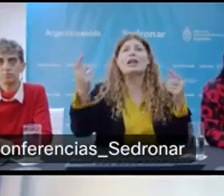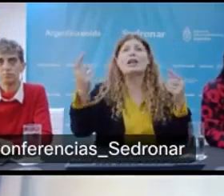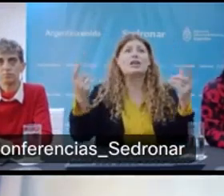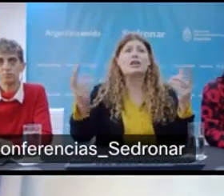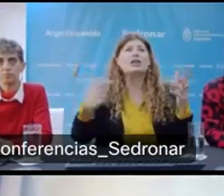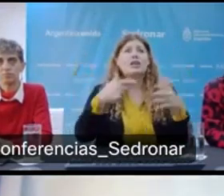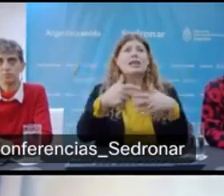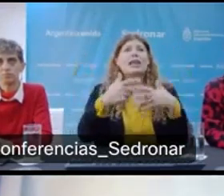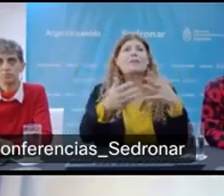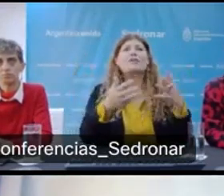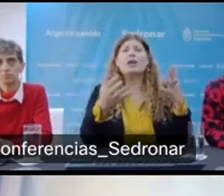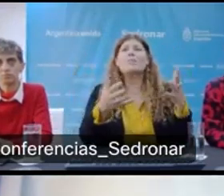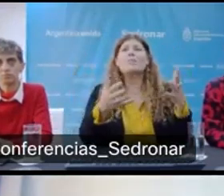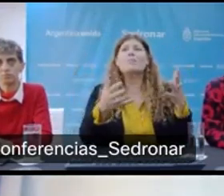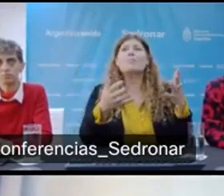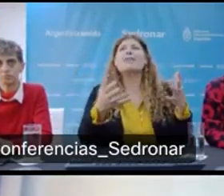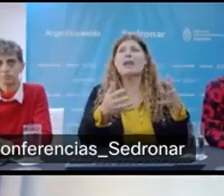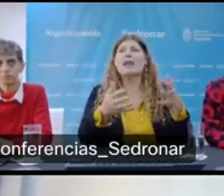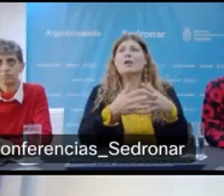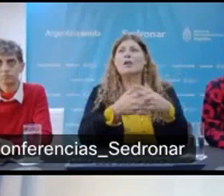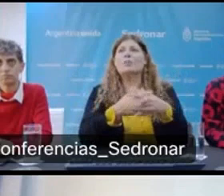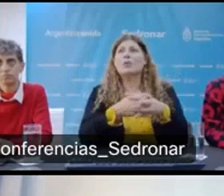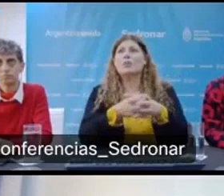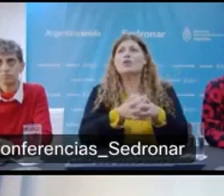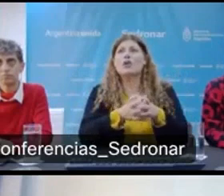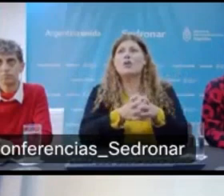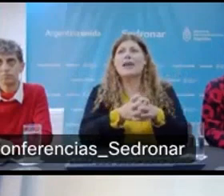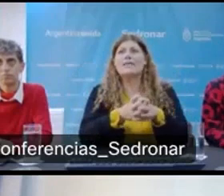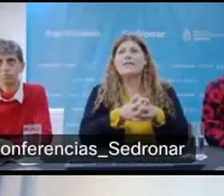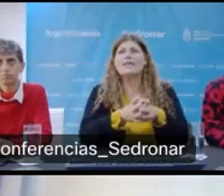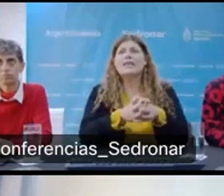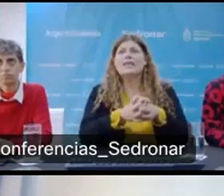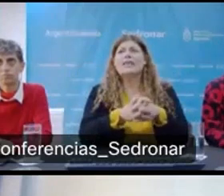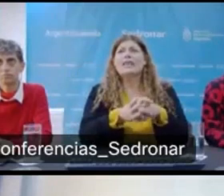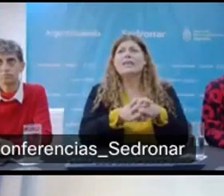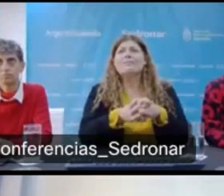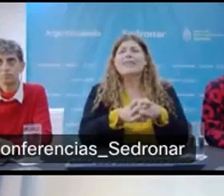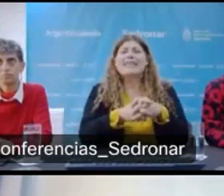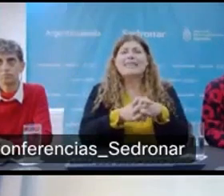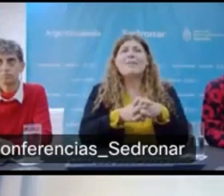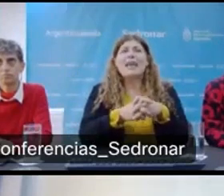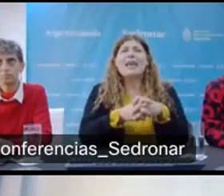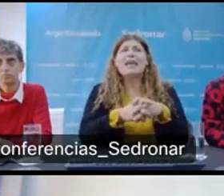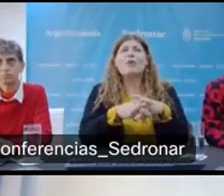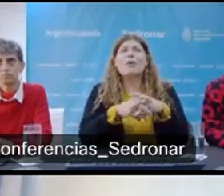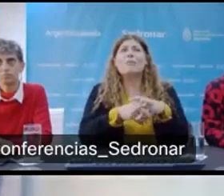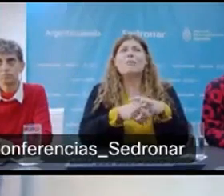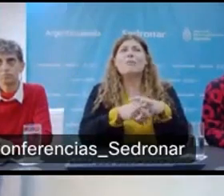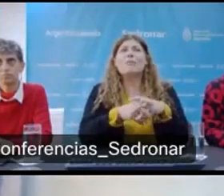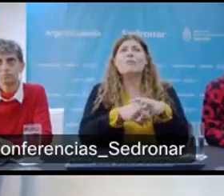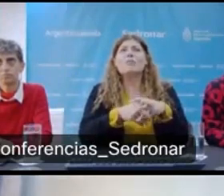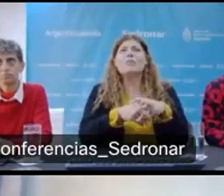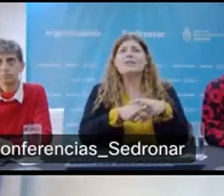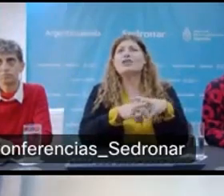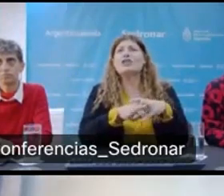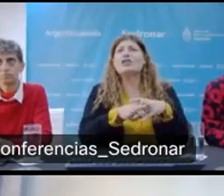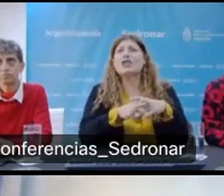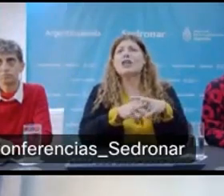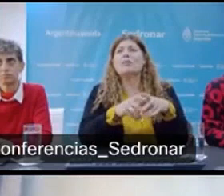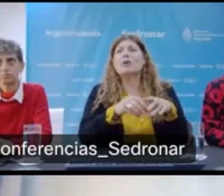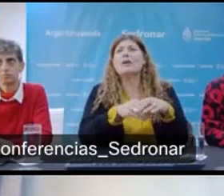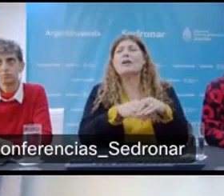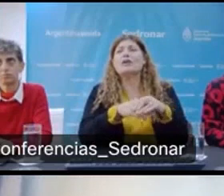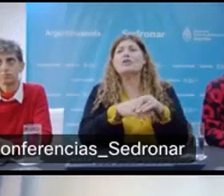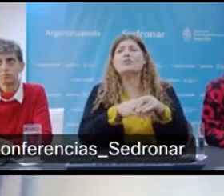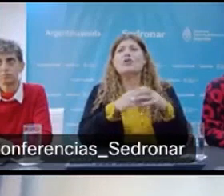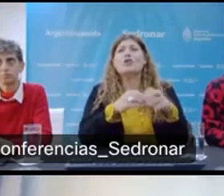sistema lógico, que las personas pueden entrar por muchos lugares. Está bien que volvamos a decirnos todos y todas que